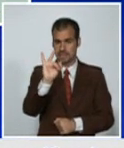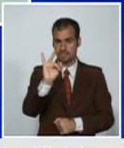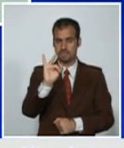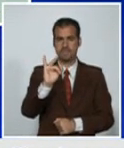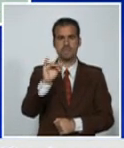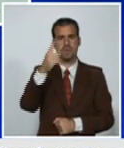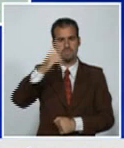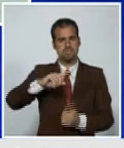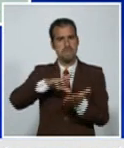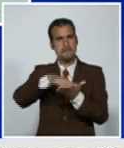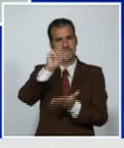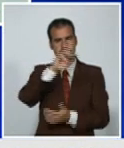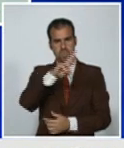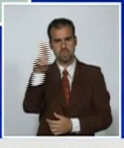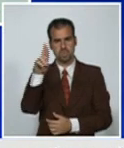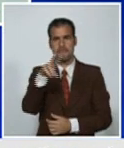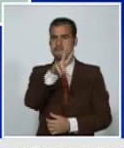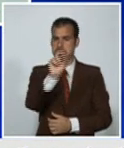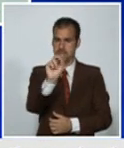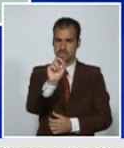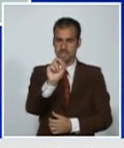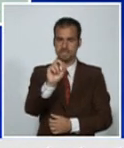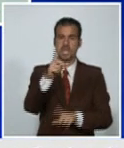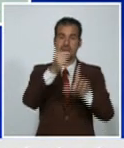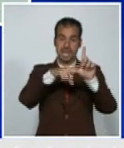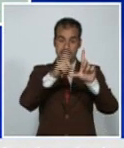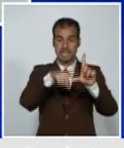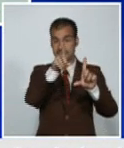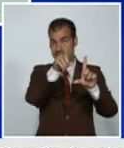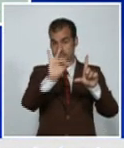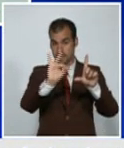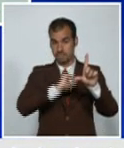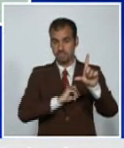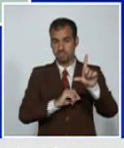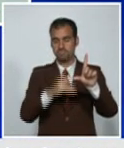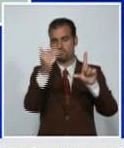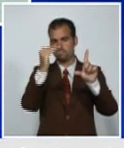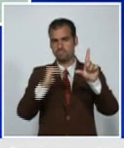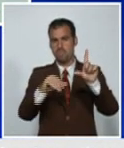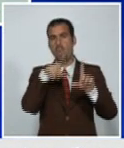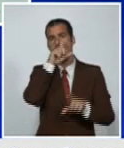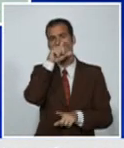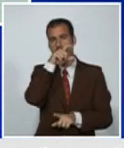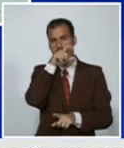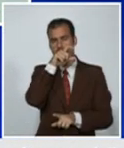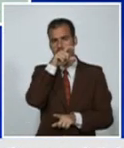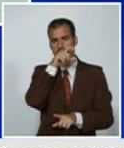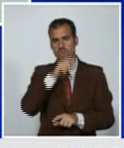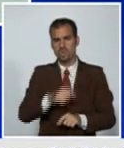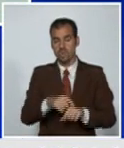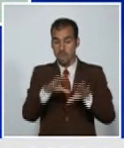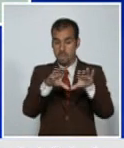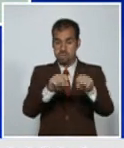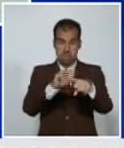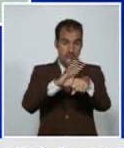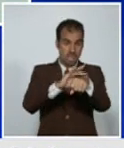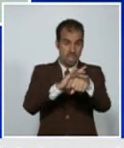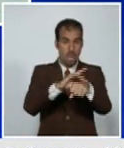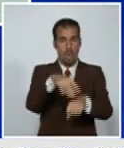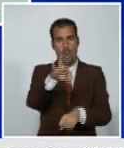20, Regla 17, y en el municipio Cotorro se diagnostican 8 casos